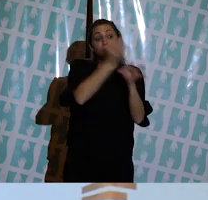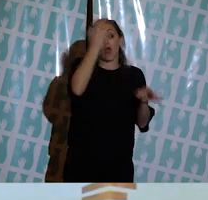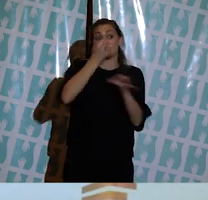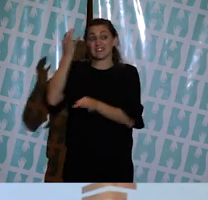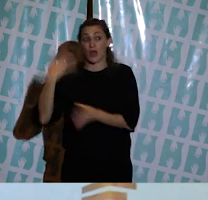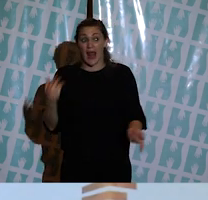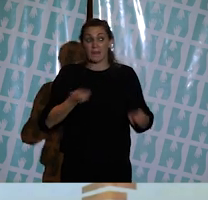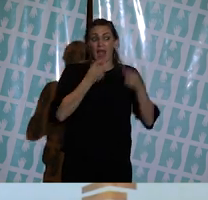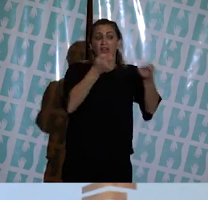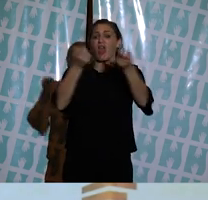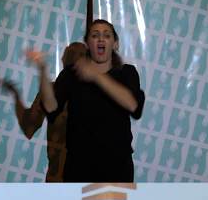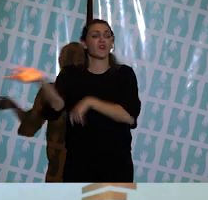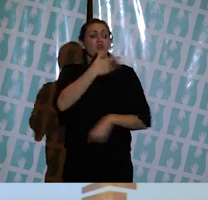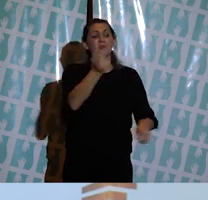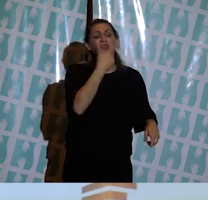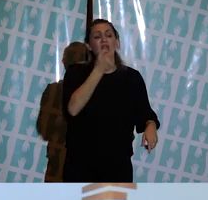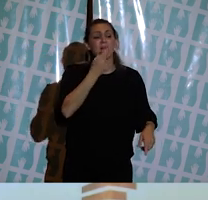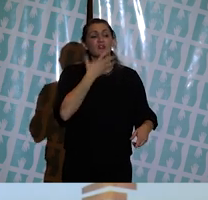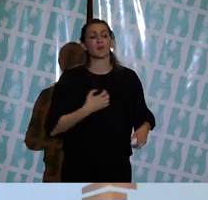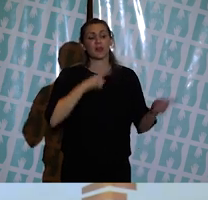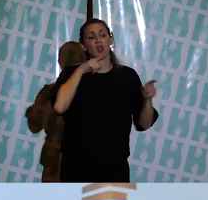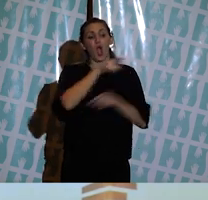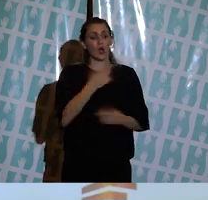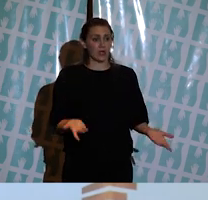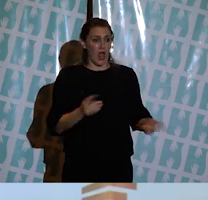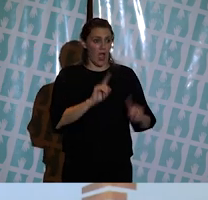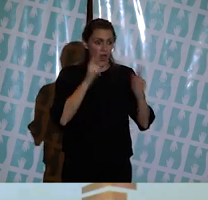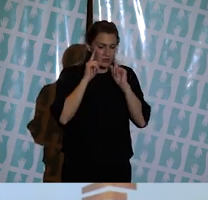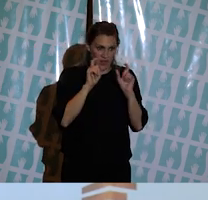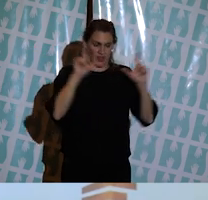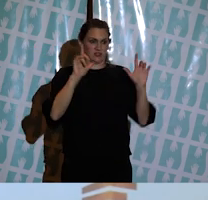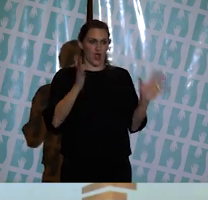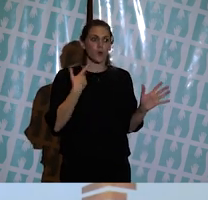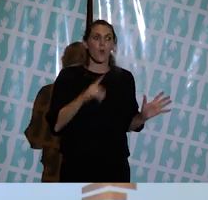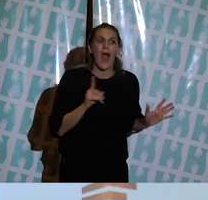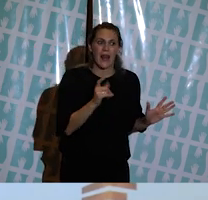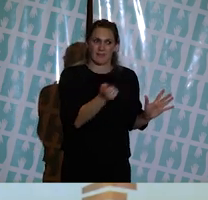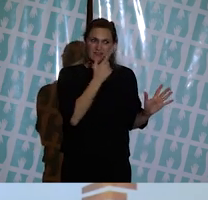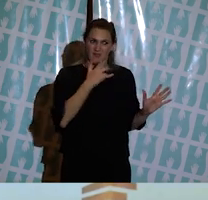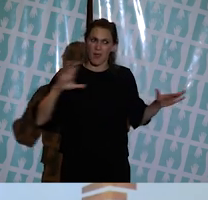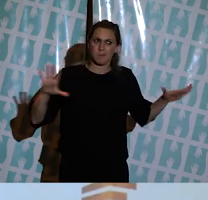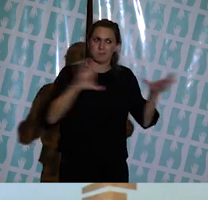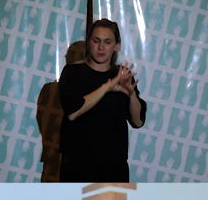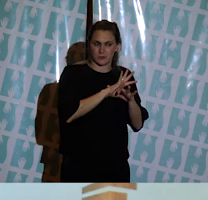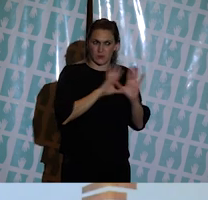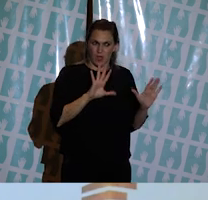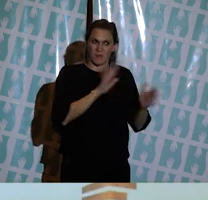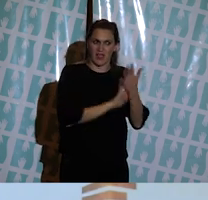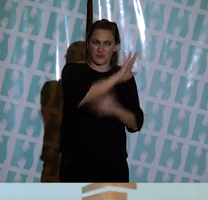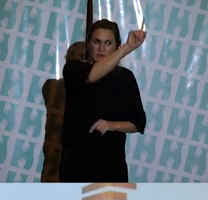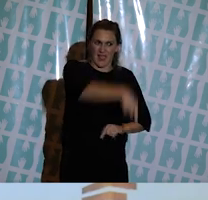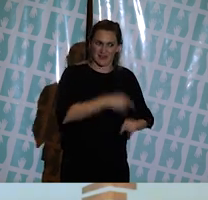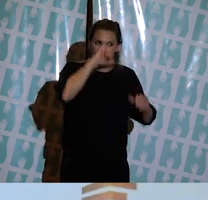no empastillen a la gente así nomás. Pero también la educación de la población para que no tenga una mirada polar de estos temas. Todos los medicamentos